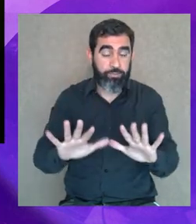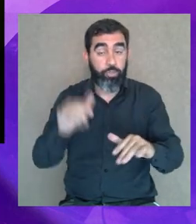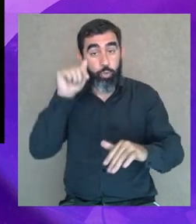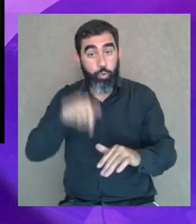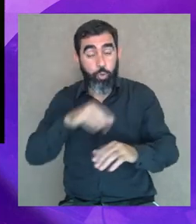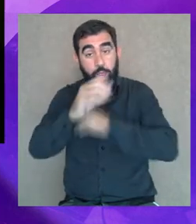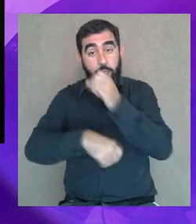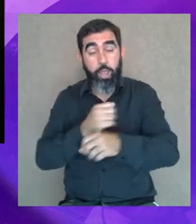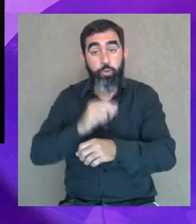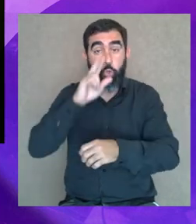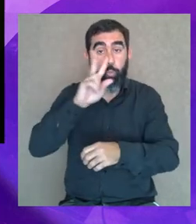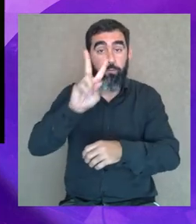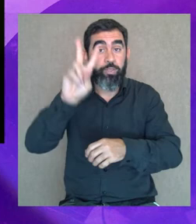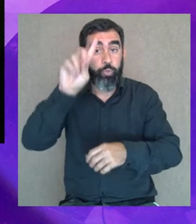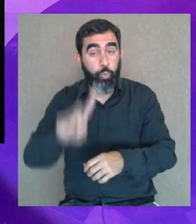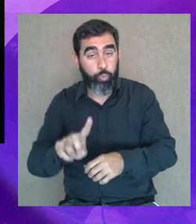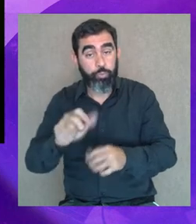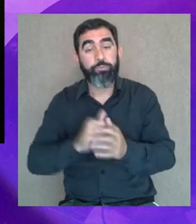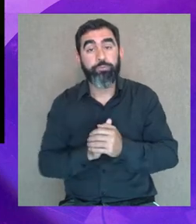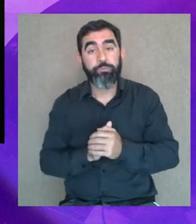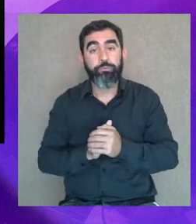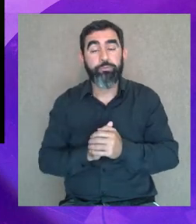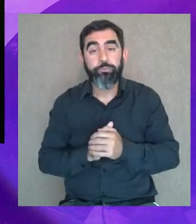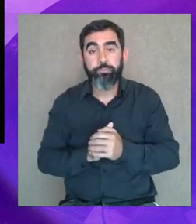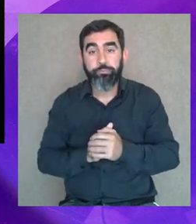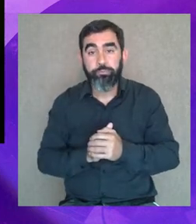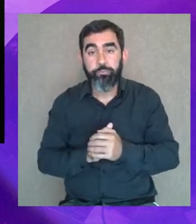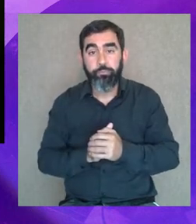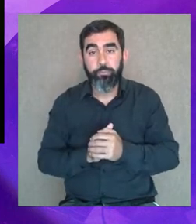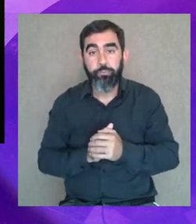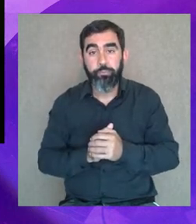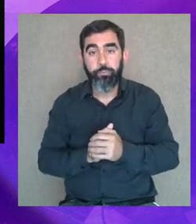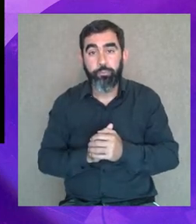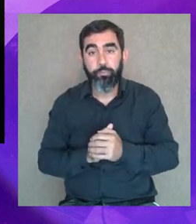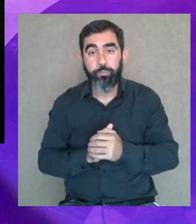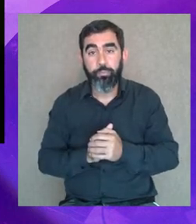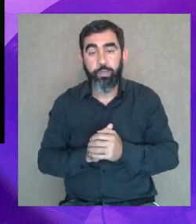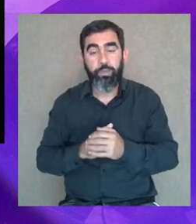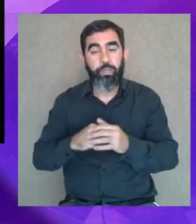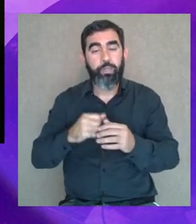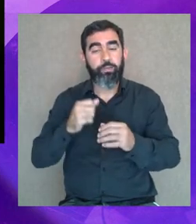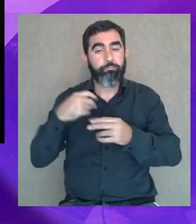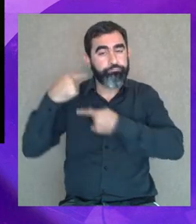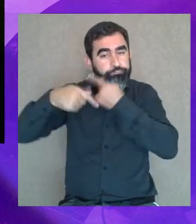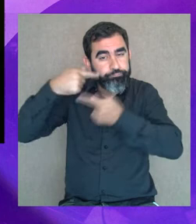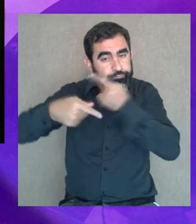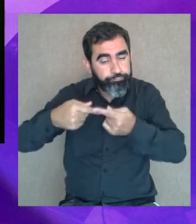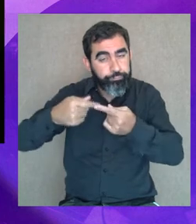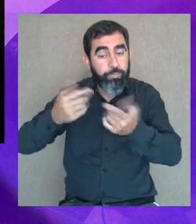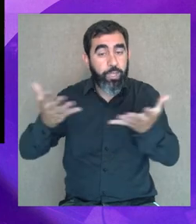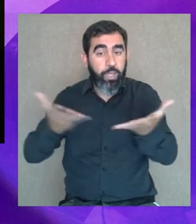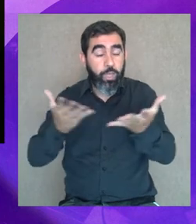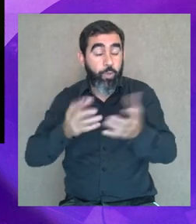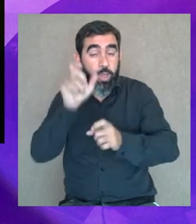el año 2001 haciendo ese salto en el tiempo generaciones que han